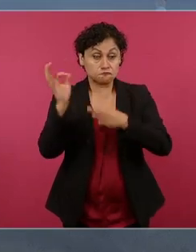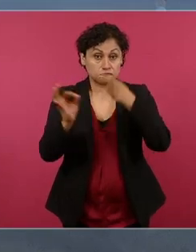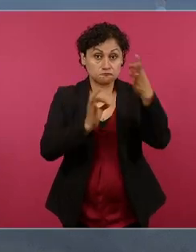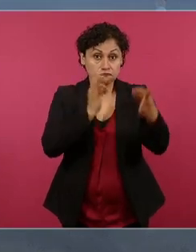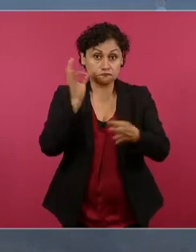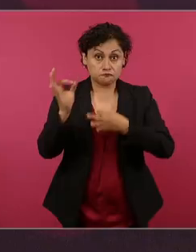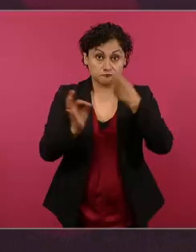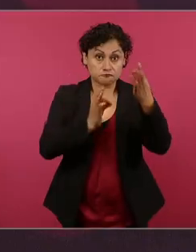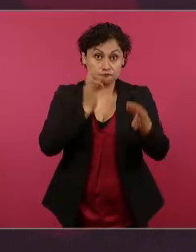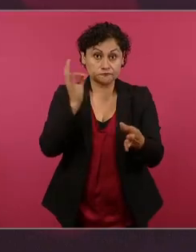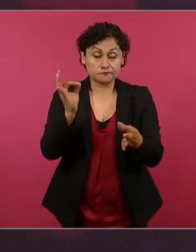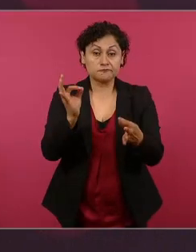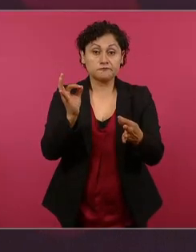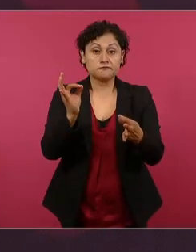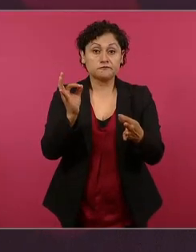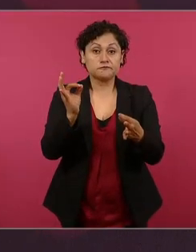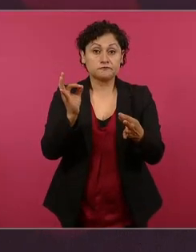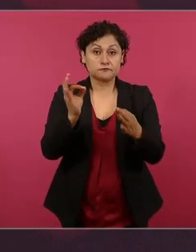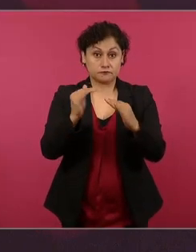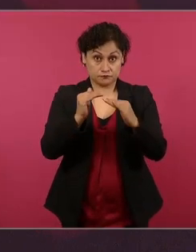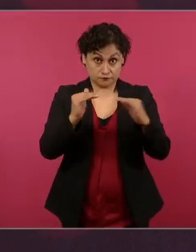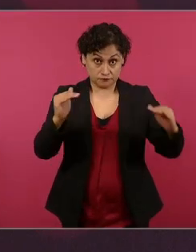¿actúan con imparcialidad?